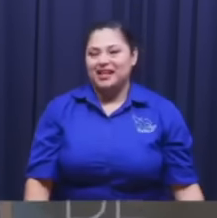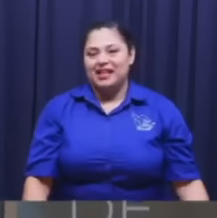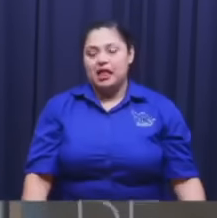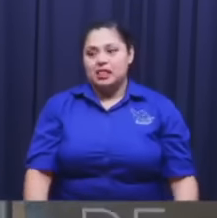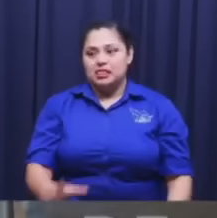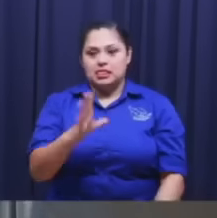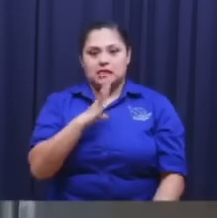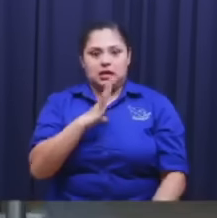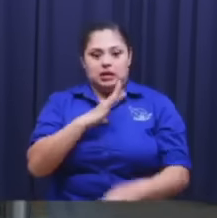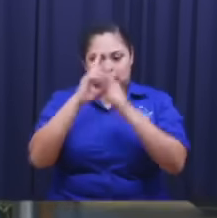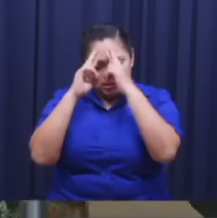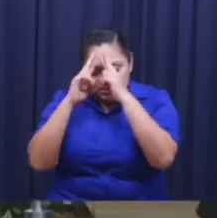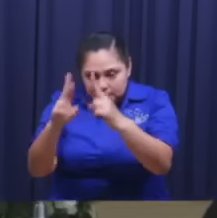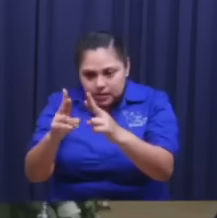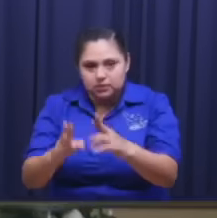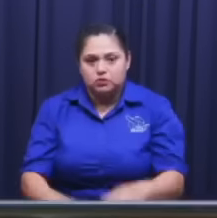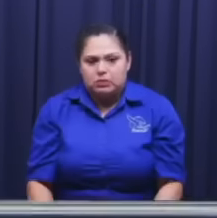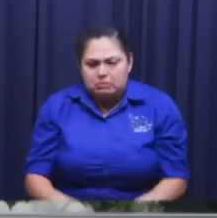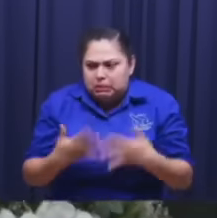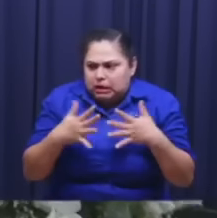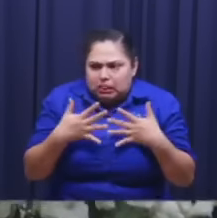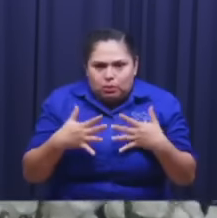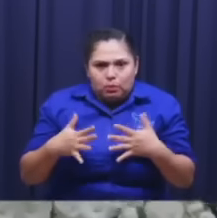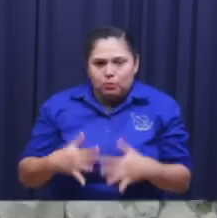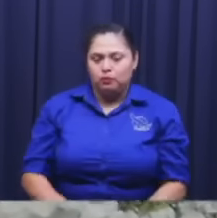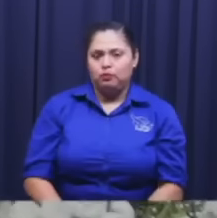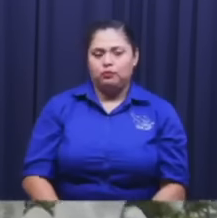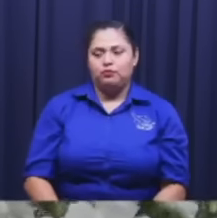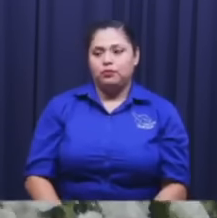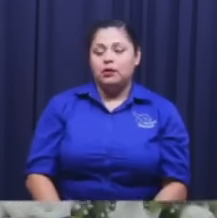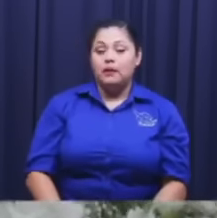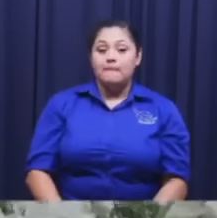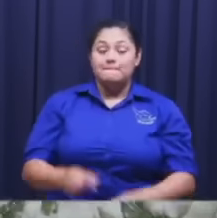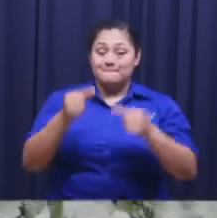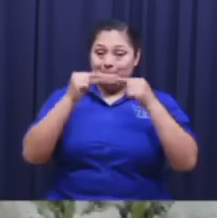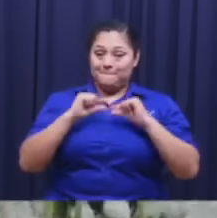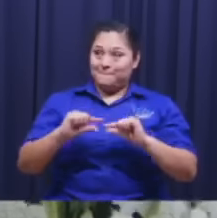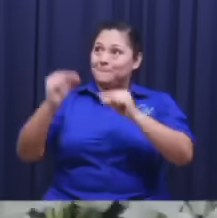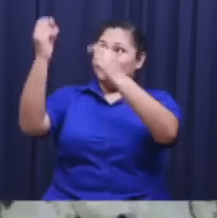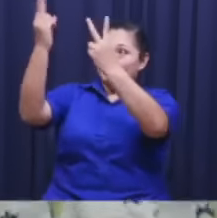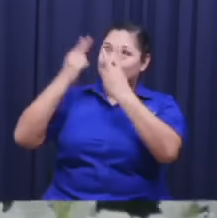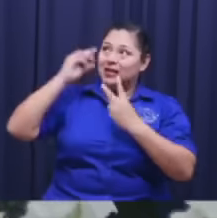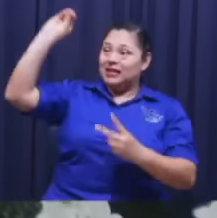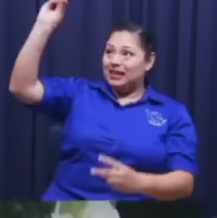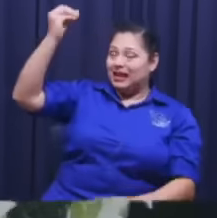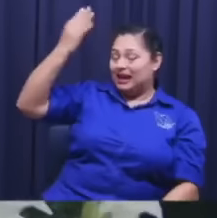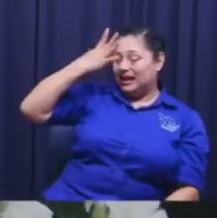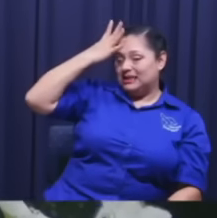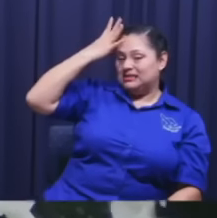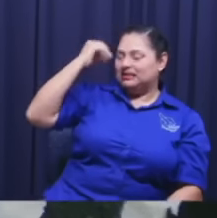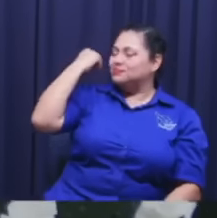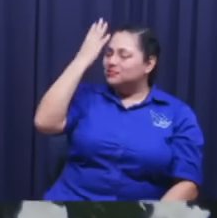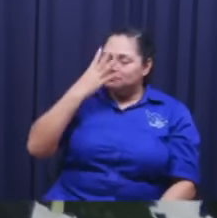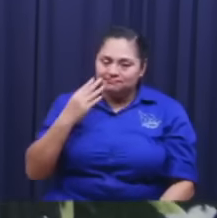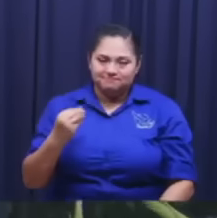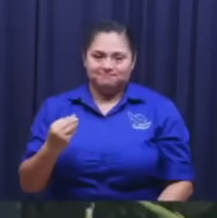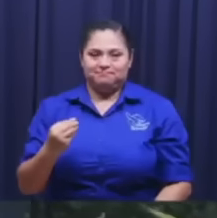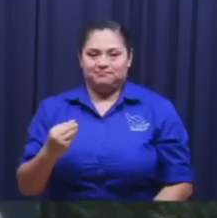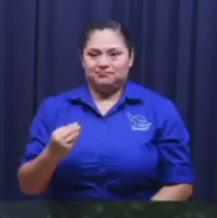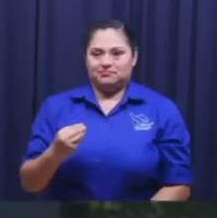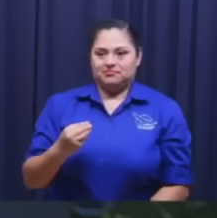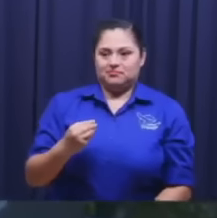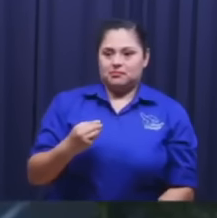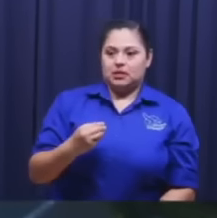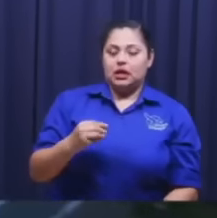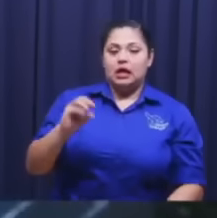porque teníamos temor. Entonces, mientras viene esa gracia preciosa en la